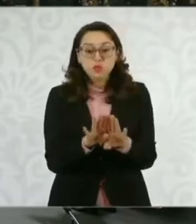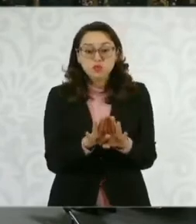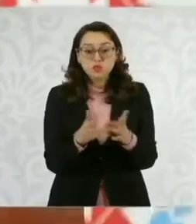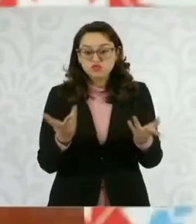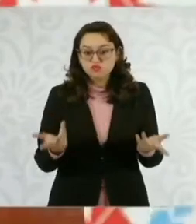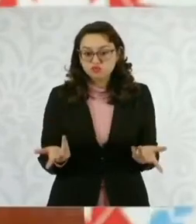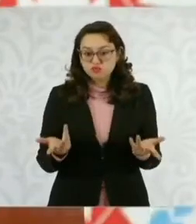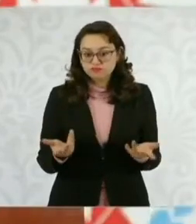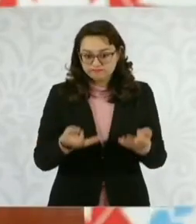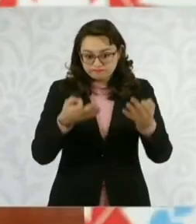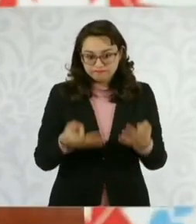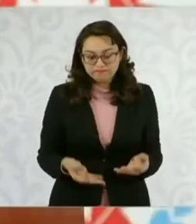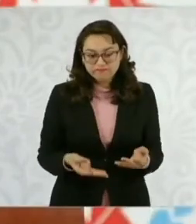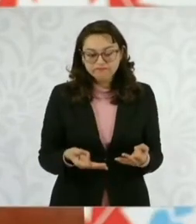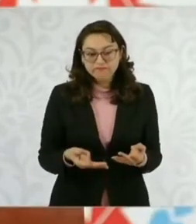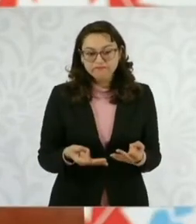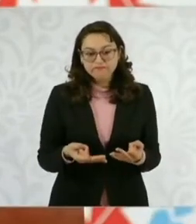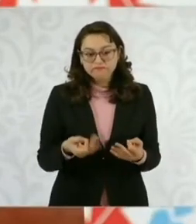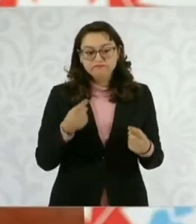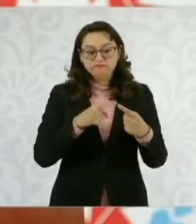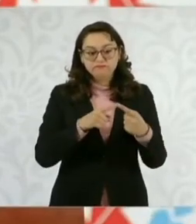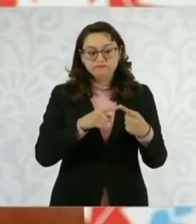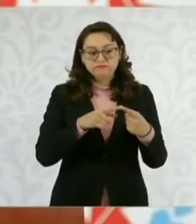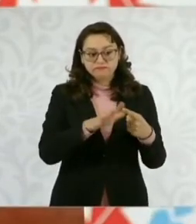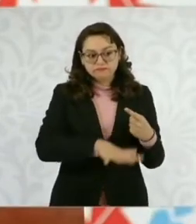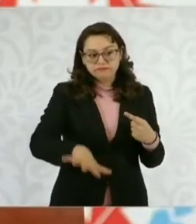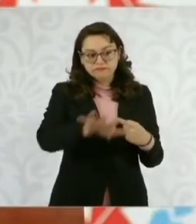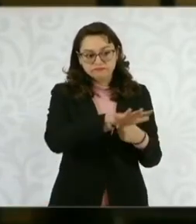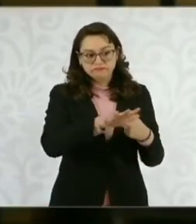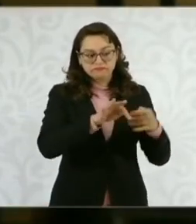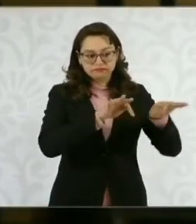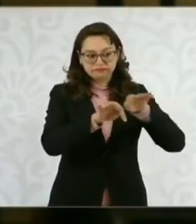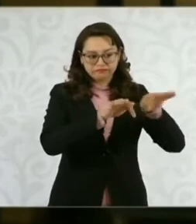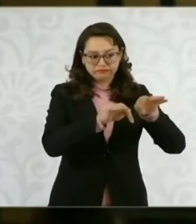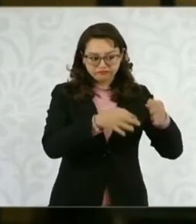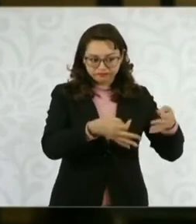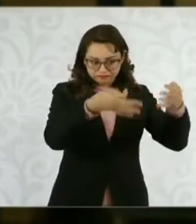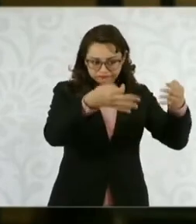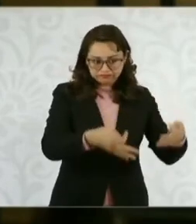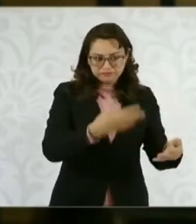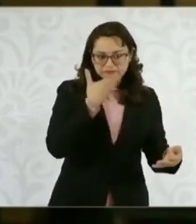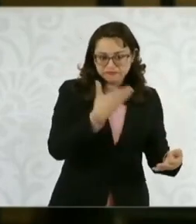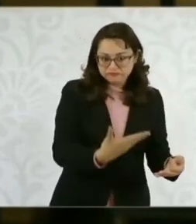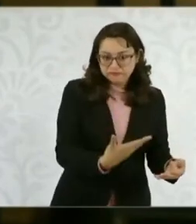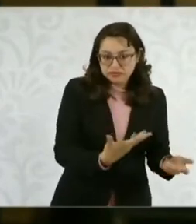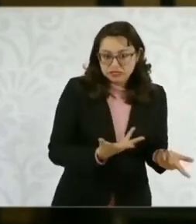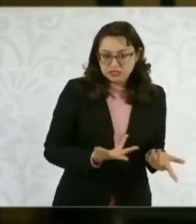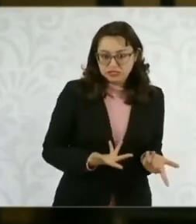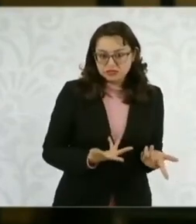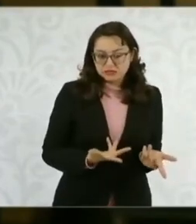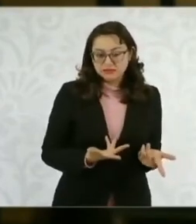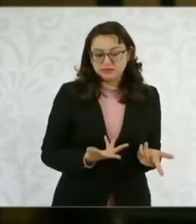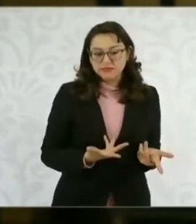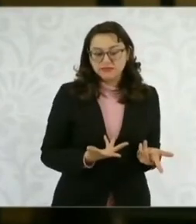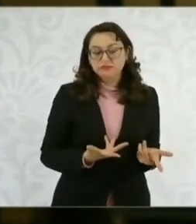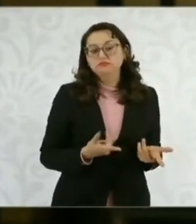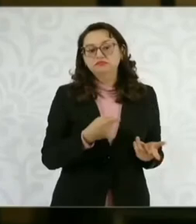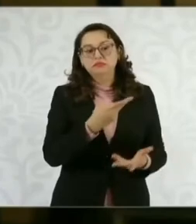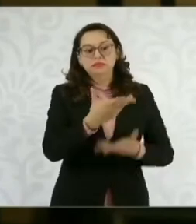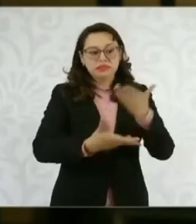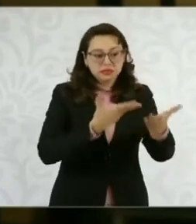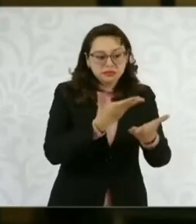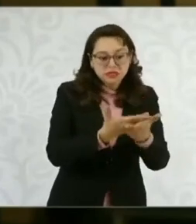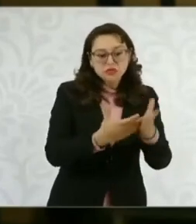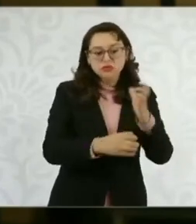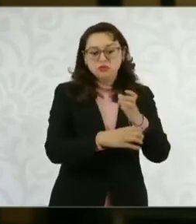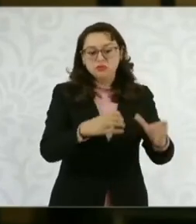lograr una mayor formalización tanto de los trabajadores como de quienes están incorporados en la producción económica de cualquier bien o